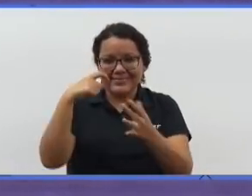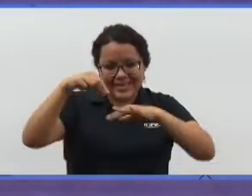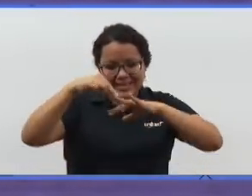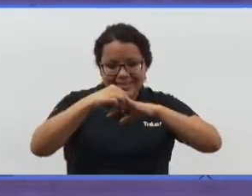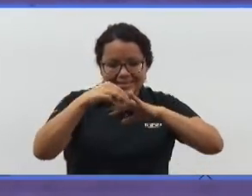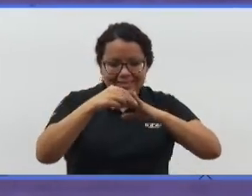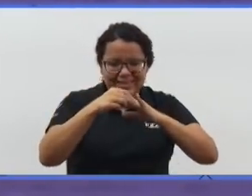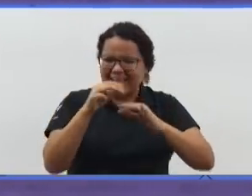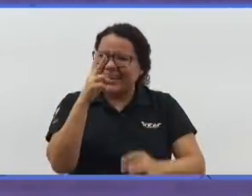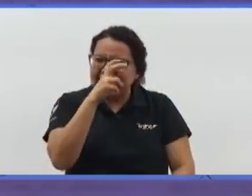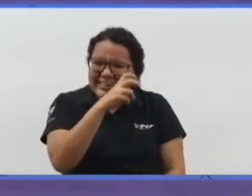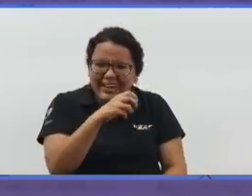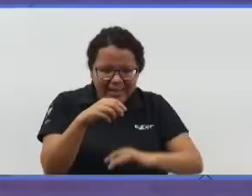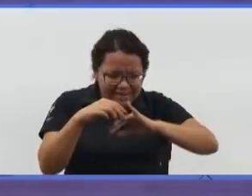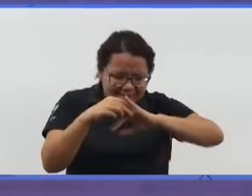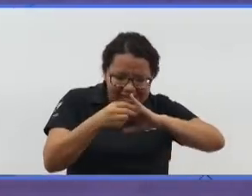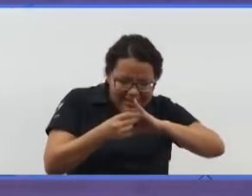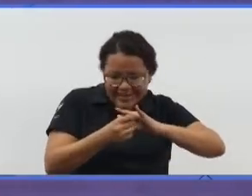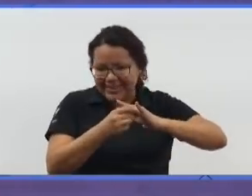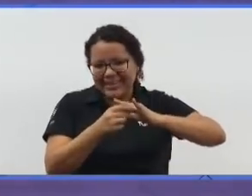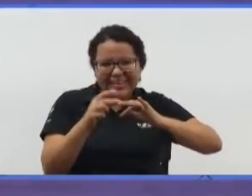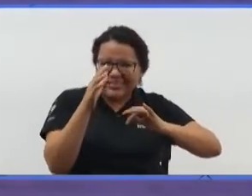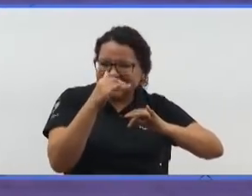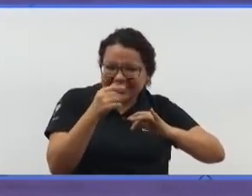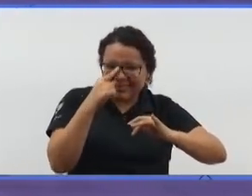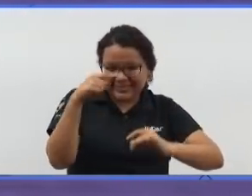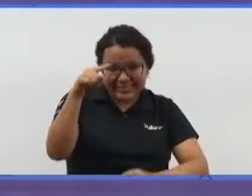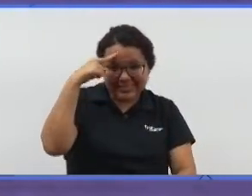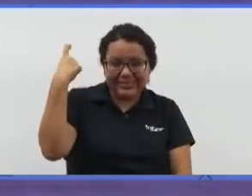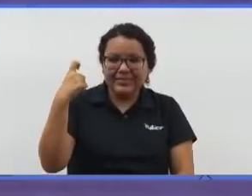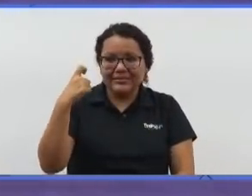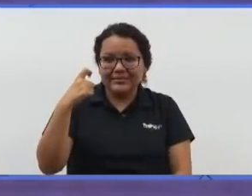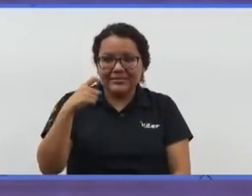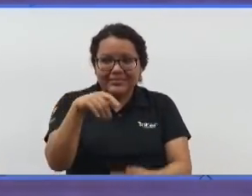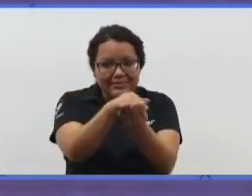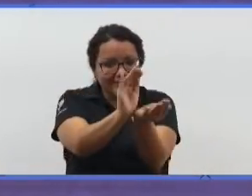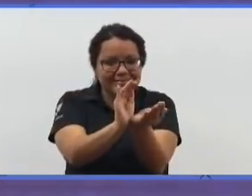sorpresa todos molida sin soldados así usted se acuerda